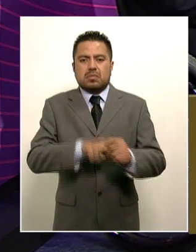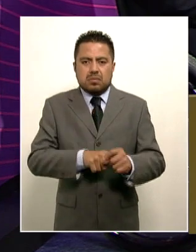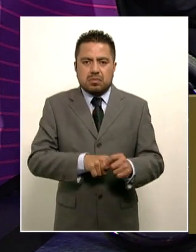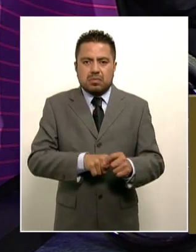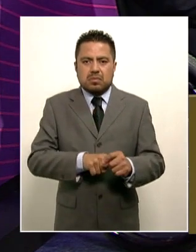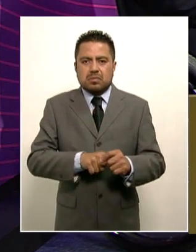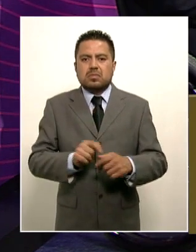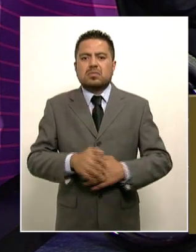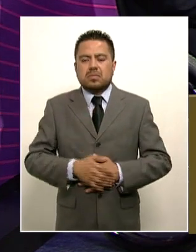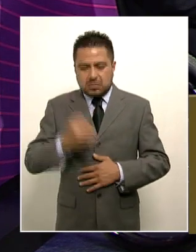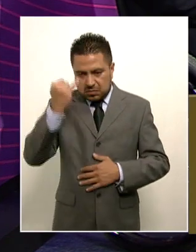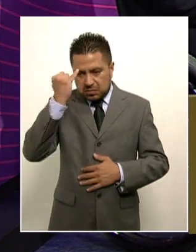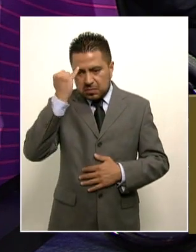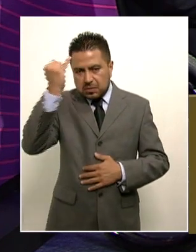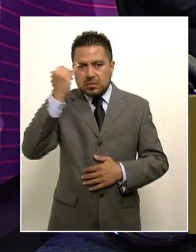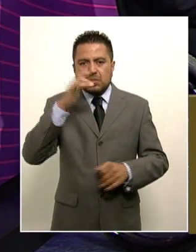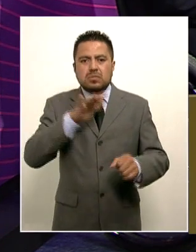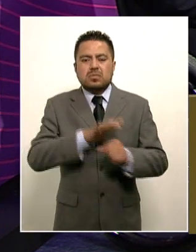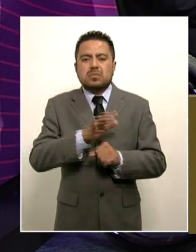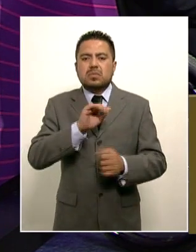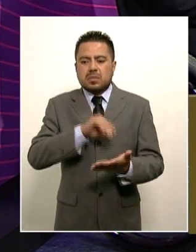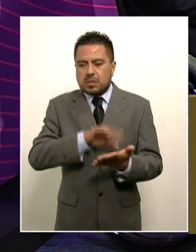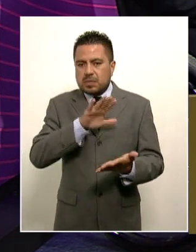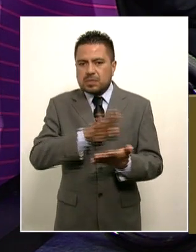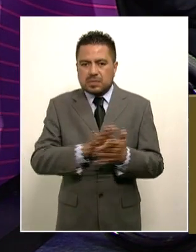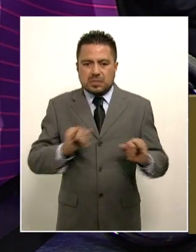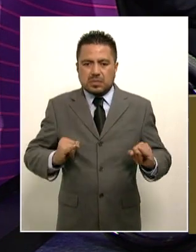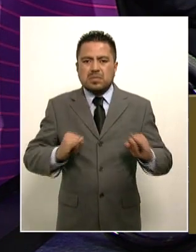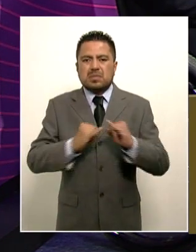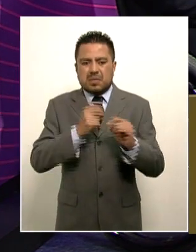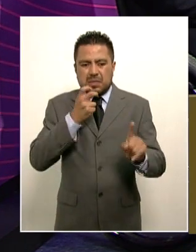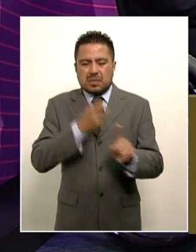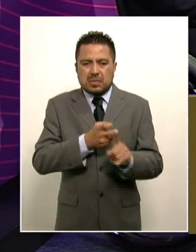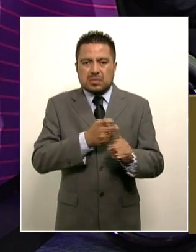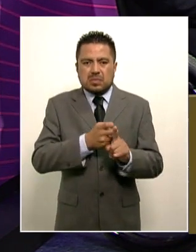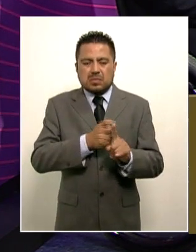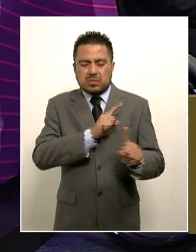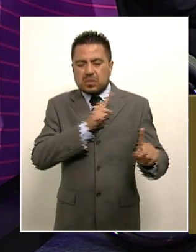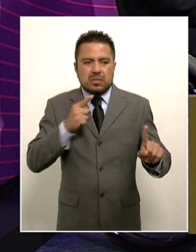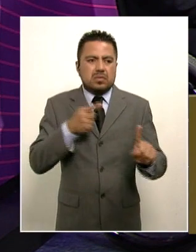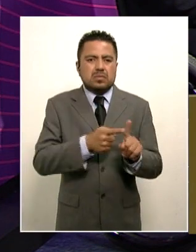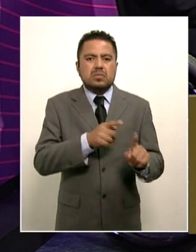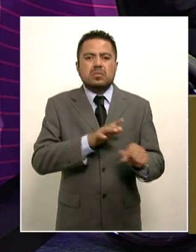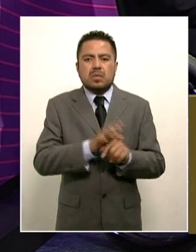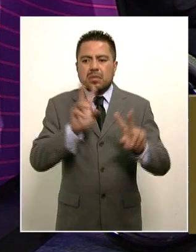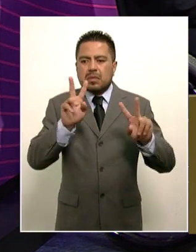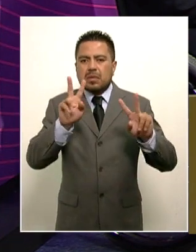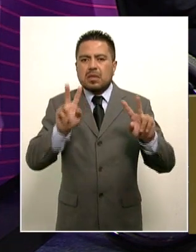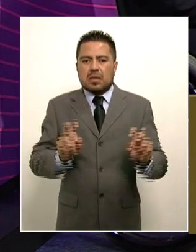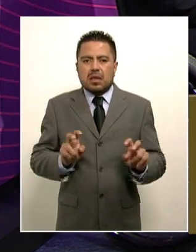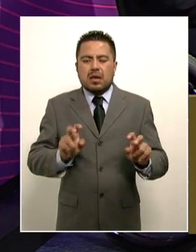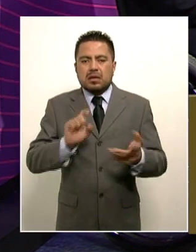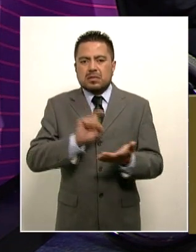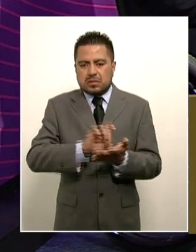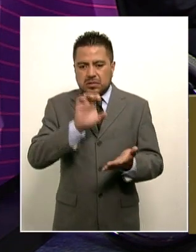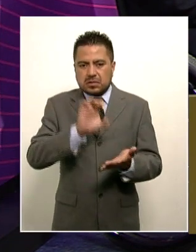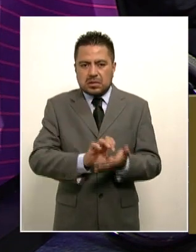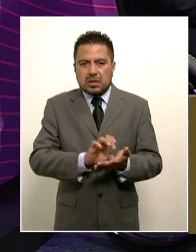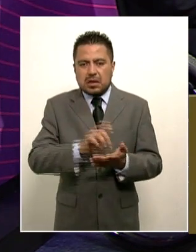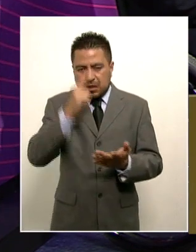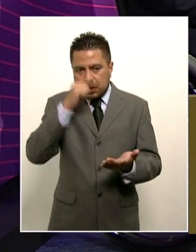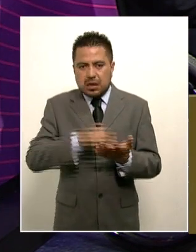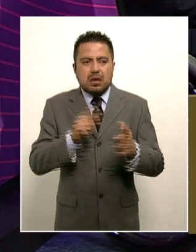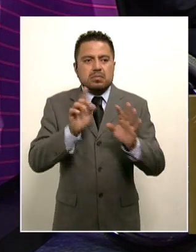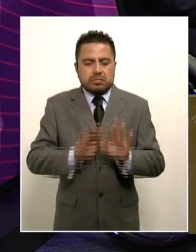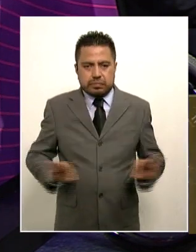Entonces, la idea de contar con estas instituciones robustas que se focalicen en el tema de discapacidad, pues creo que es